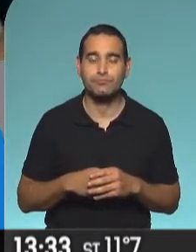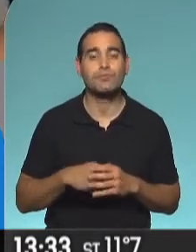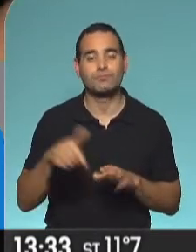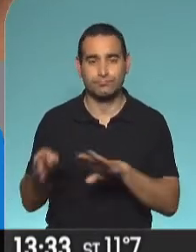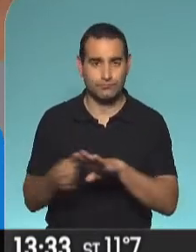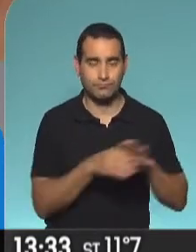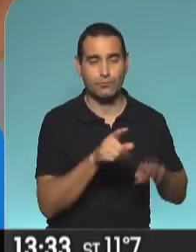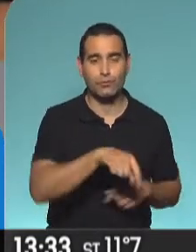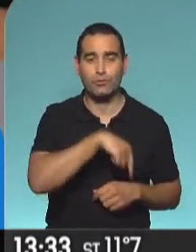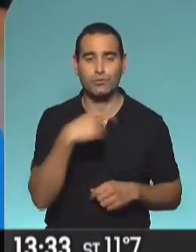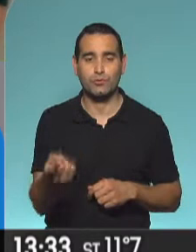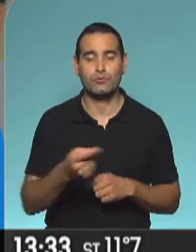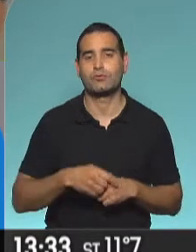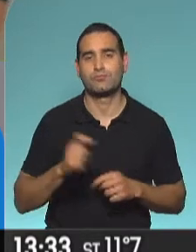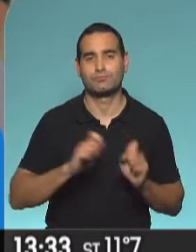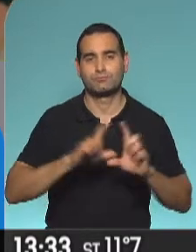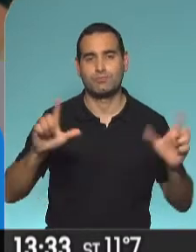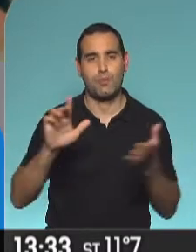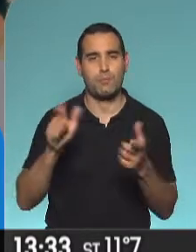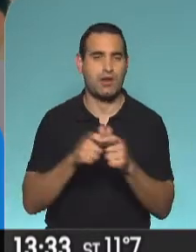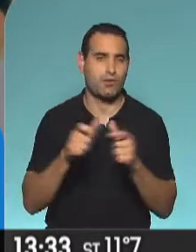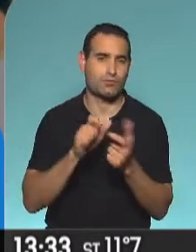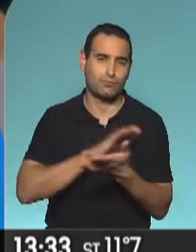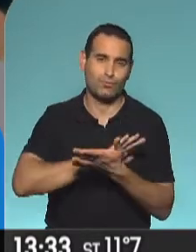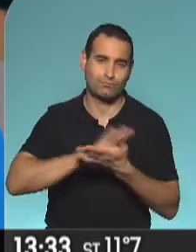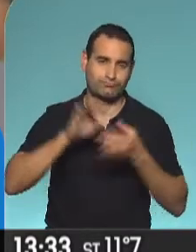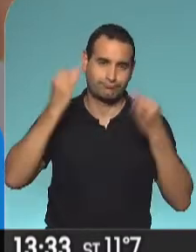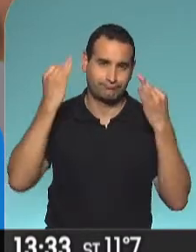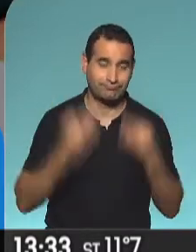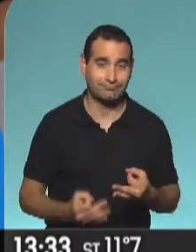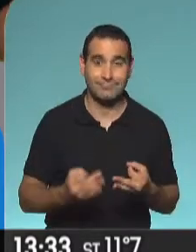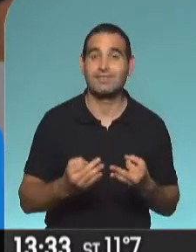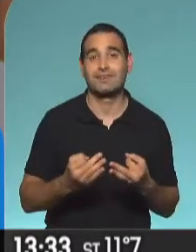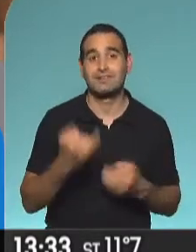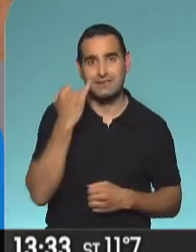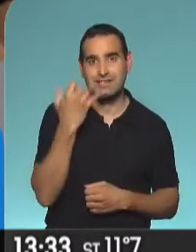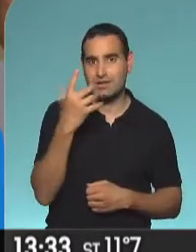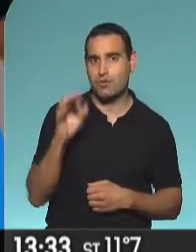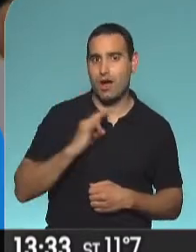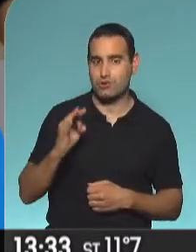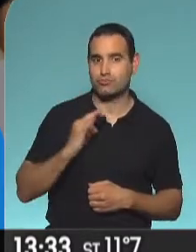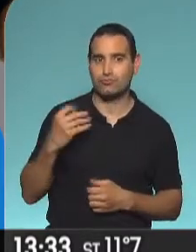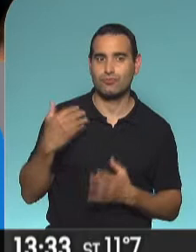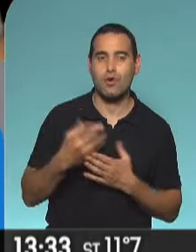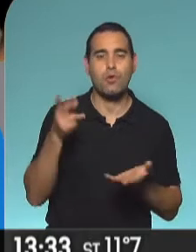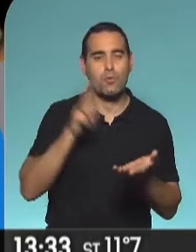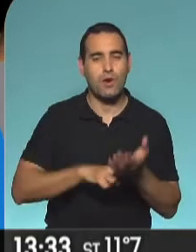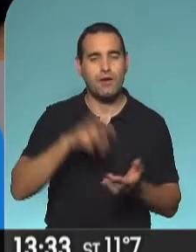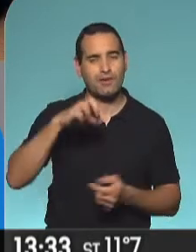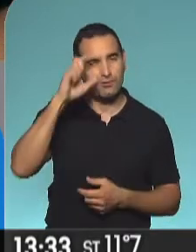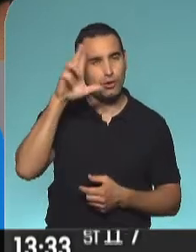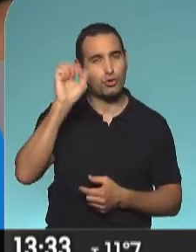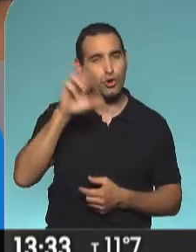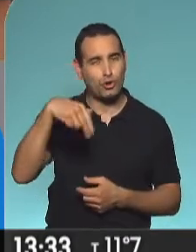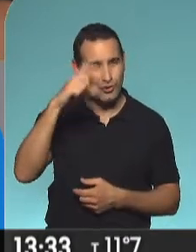vamos a el gran estreno de la semana en el cine después de 5 años. Volvió Perrone con